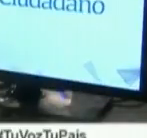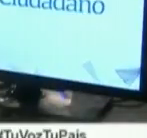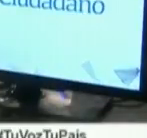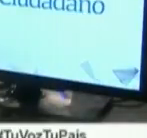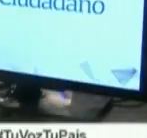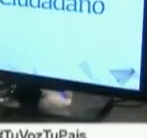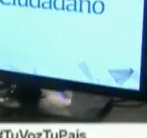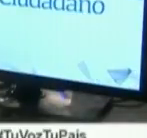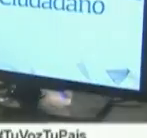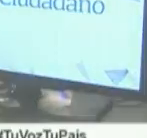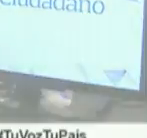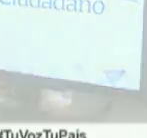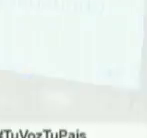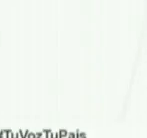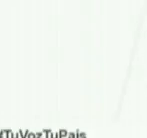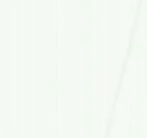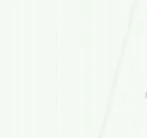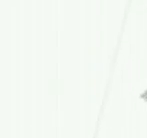¡Gracias!